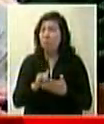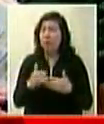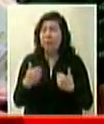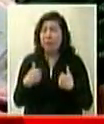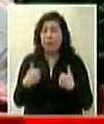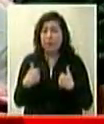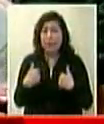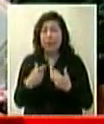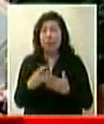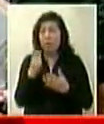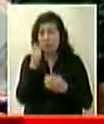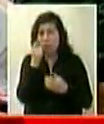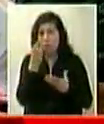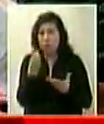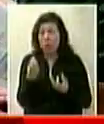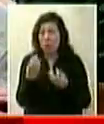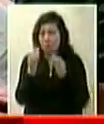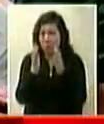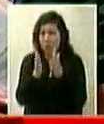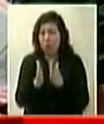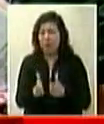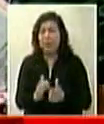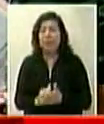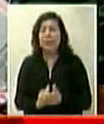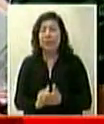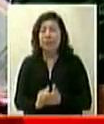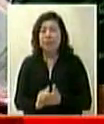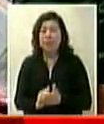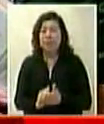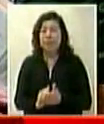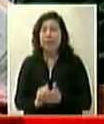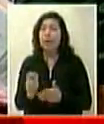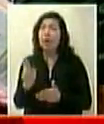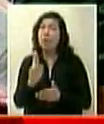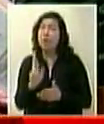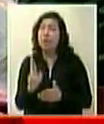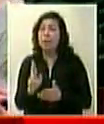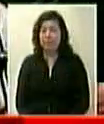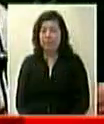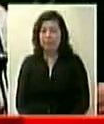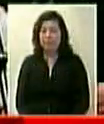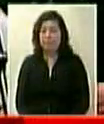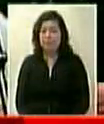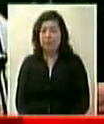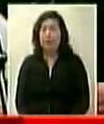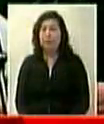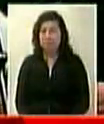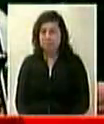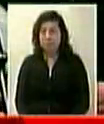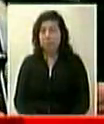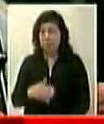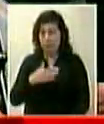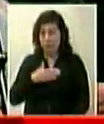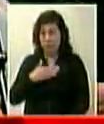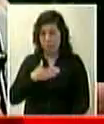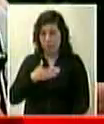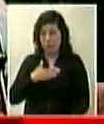que ser rendido como se rinde correctamente cuando se hace uso de los recursos públicos. Sí, miren, yo